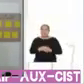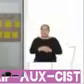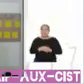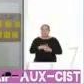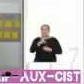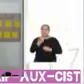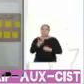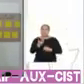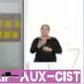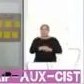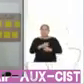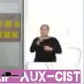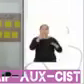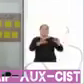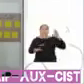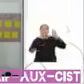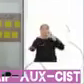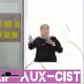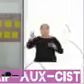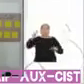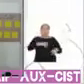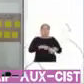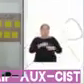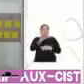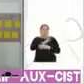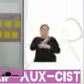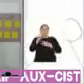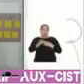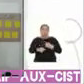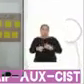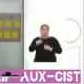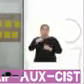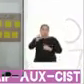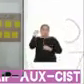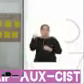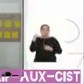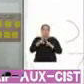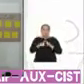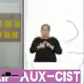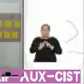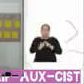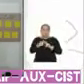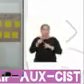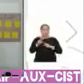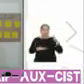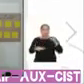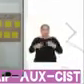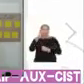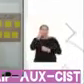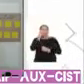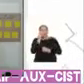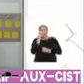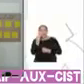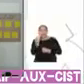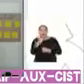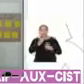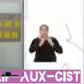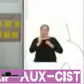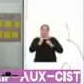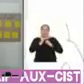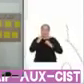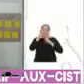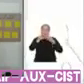es ser una nadadora profesional, ya que hace no mucho yo empecé a nadar y me enamoré completamente del deporte.